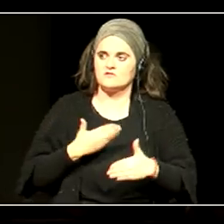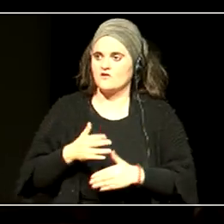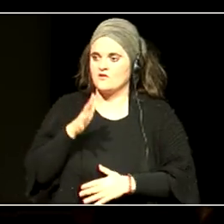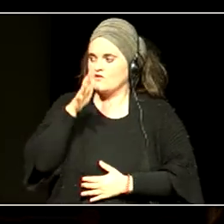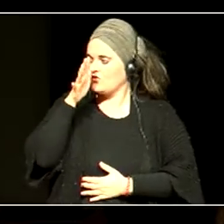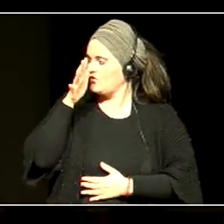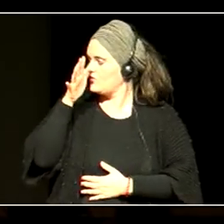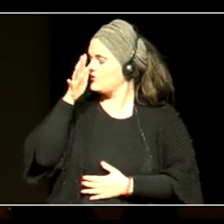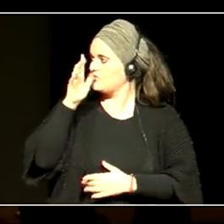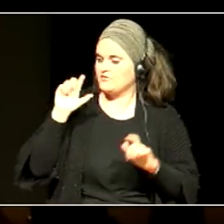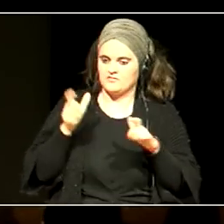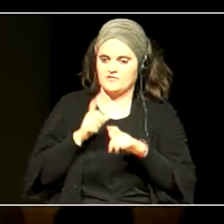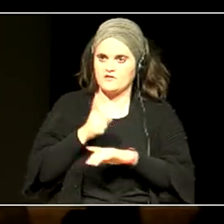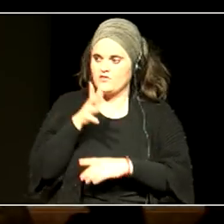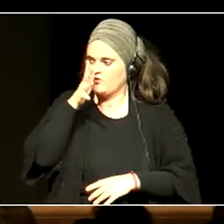saber